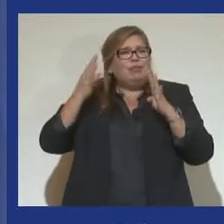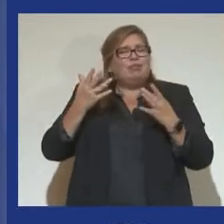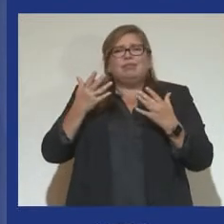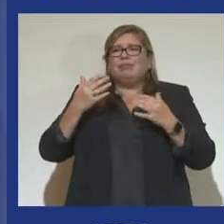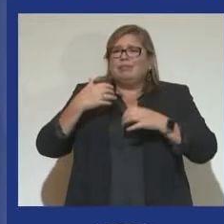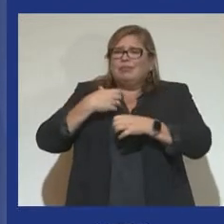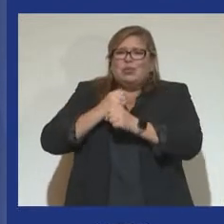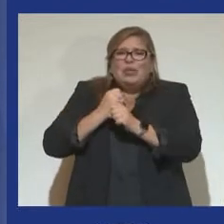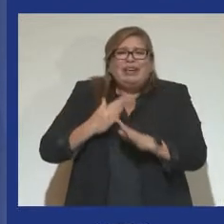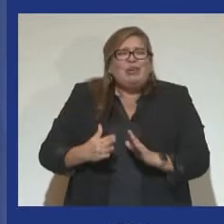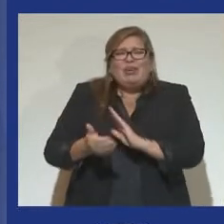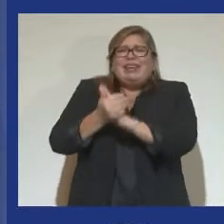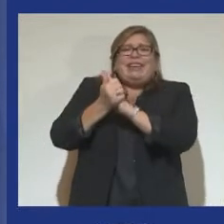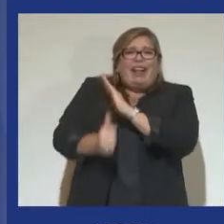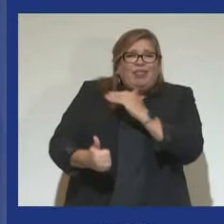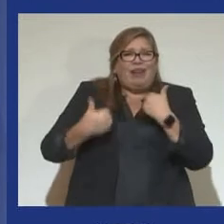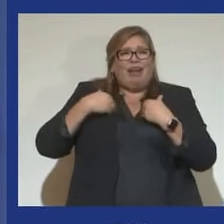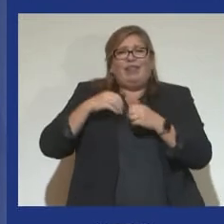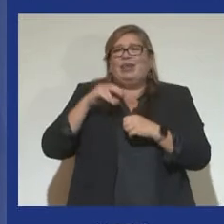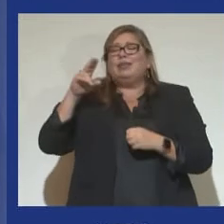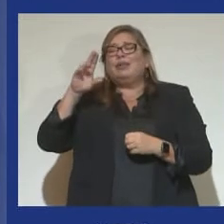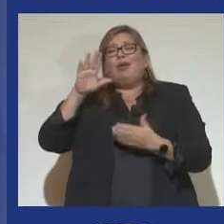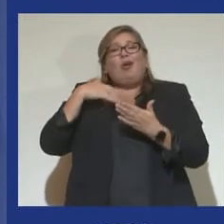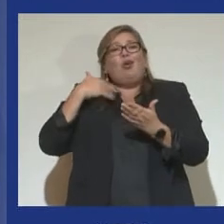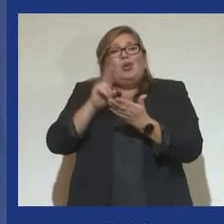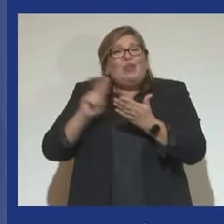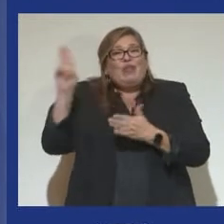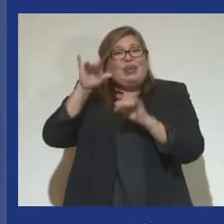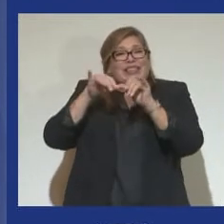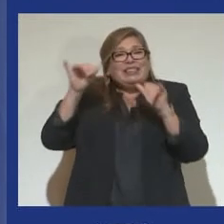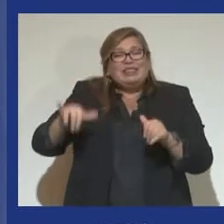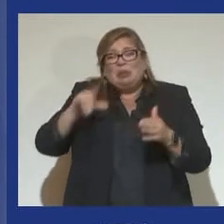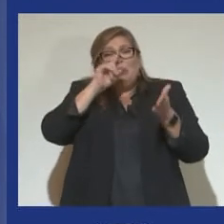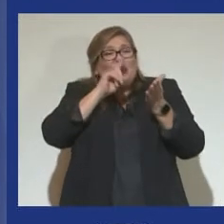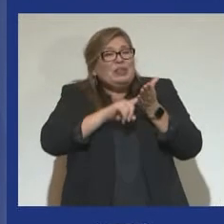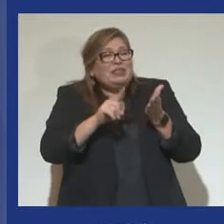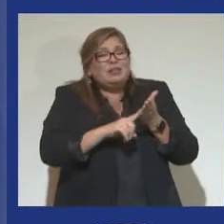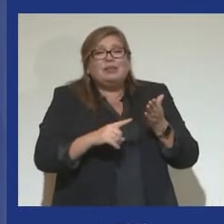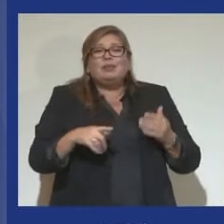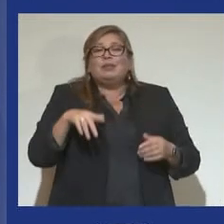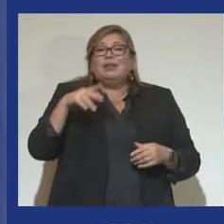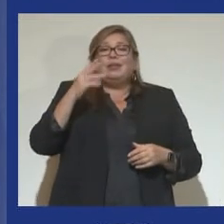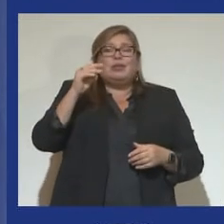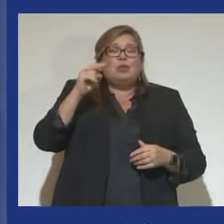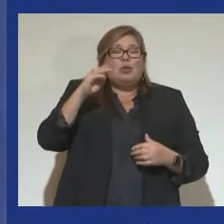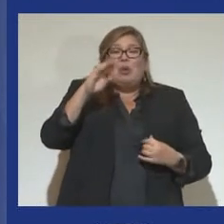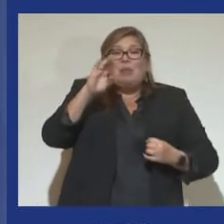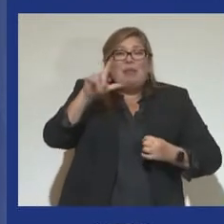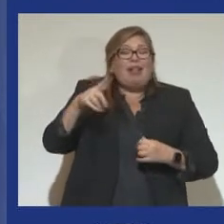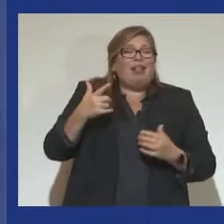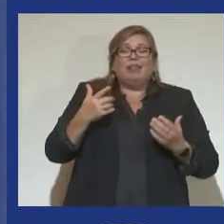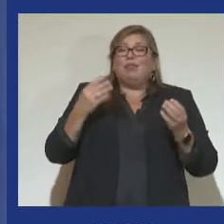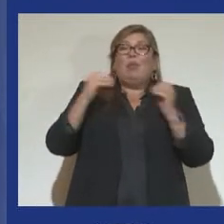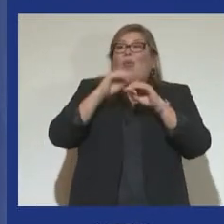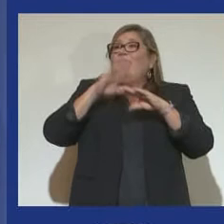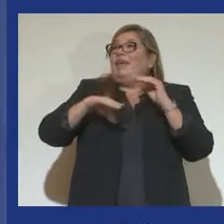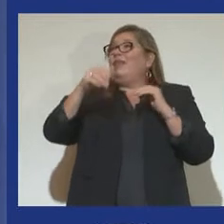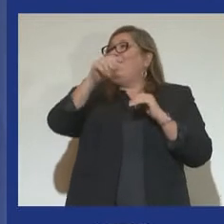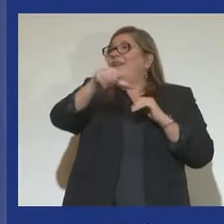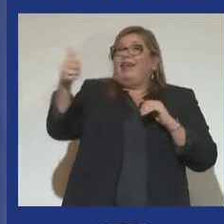tenemos y que sale de nuestro sistema universidad es el desarrollo de investigación tenemos más premiados nobel